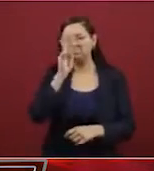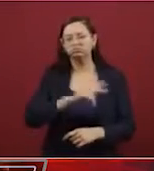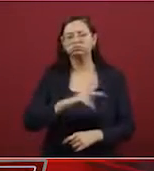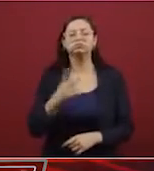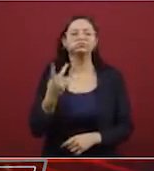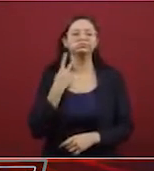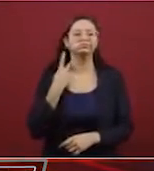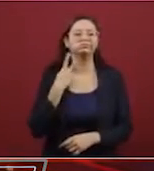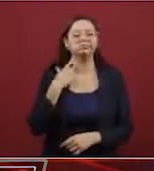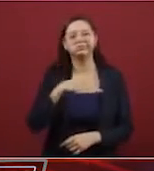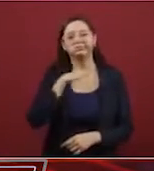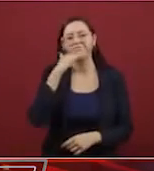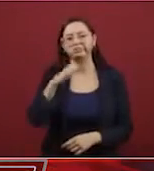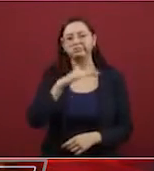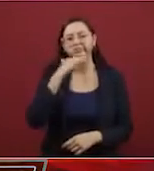Esa es la causa